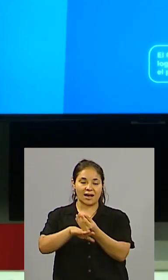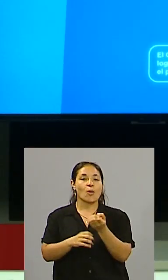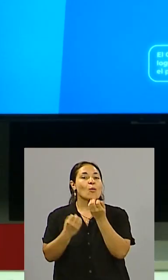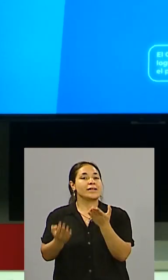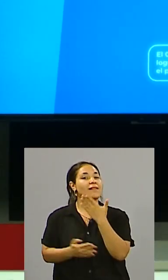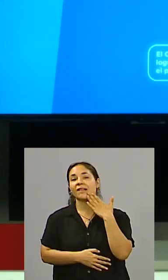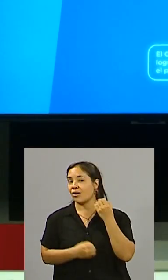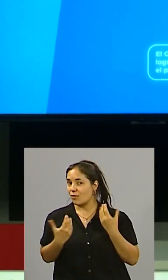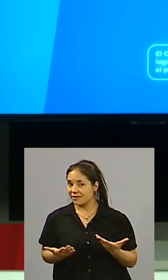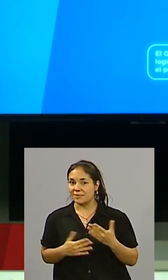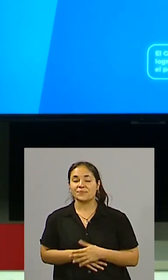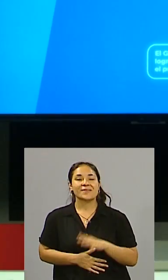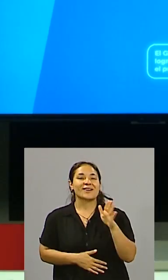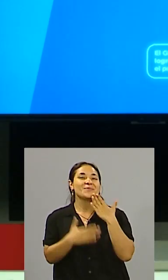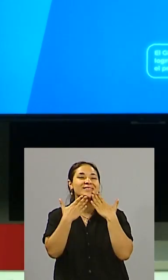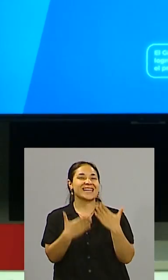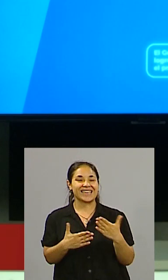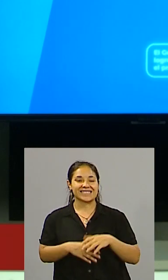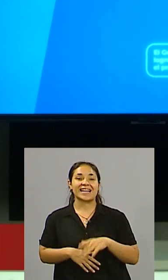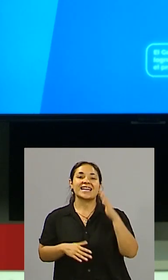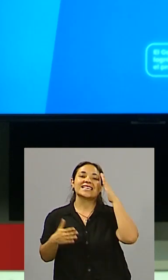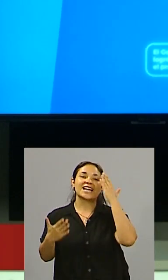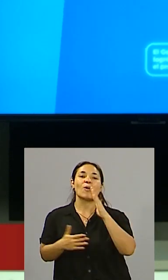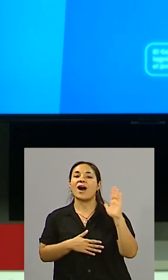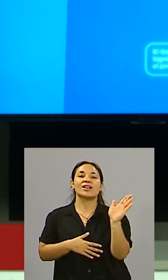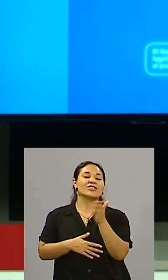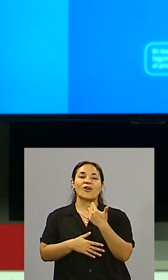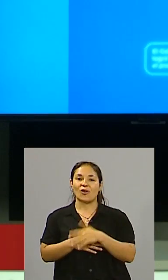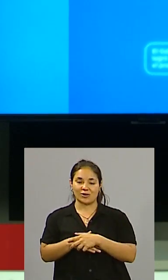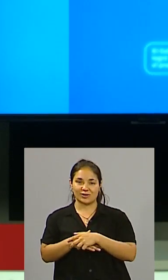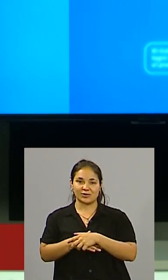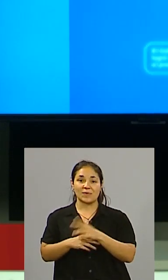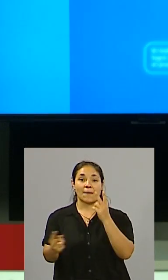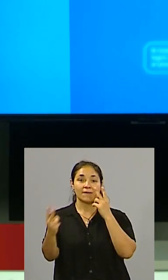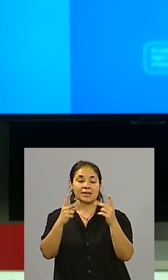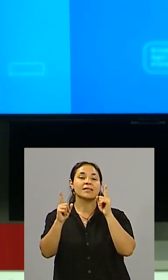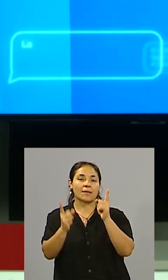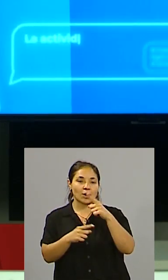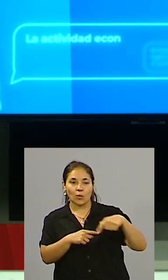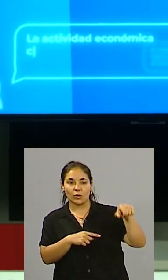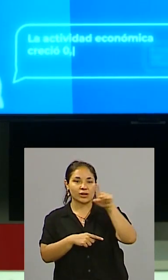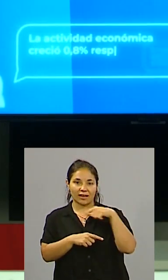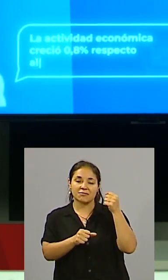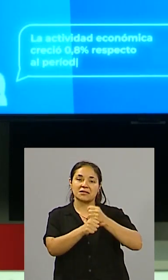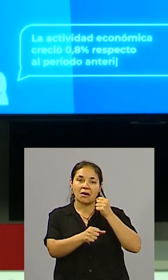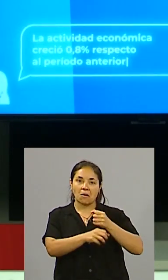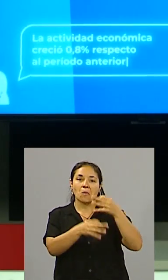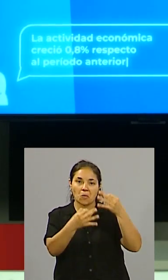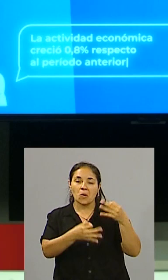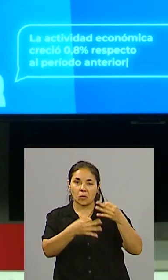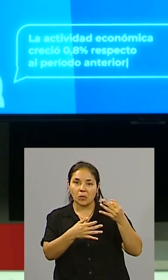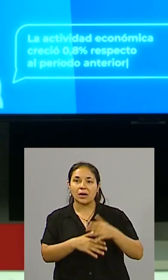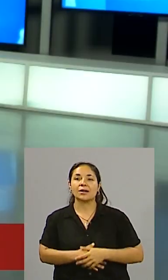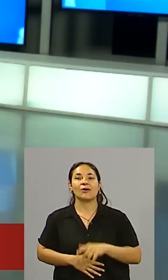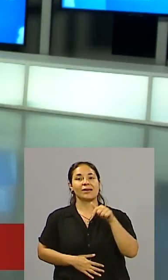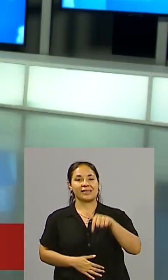Bienvenida. Bueno, muchas gracias y saludos a toda la señal y bueno, y a ustedes que valoro mucho el trabajo que hacen aquí, así que